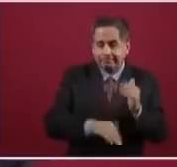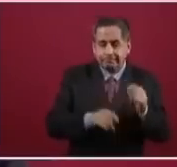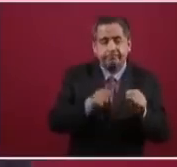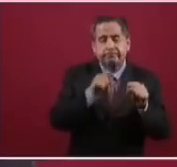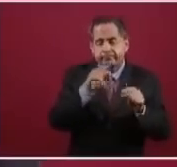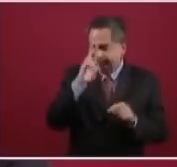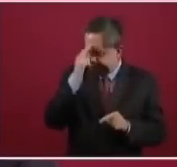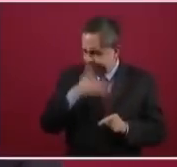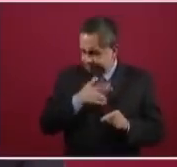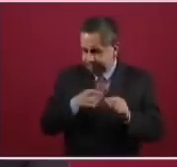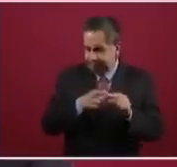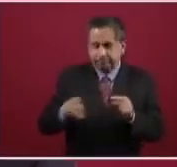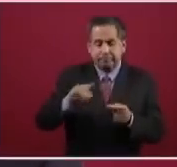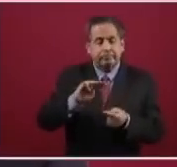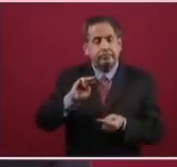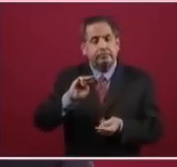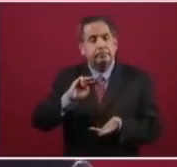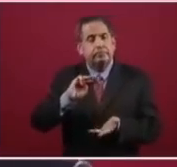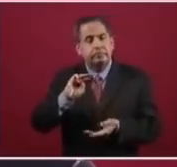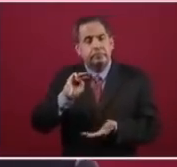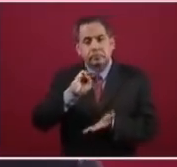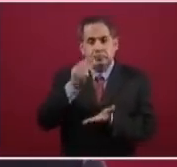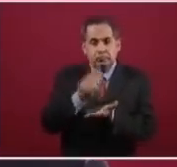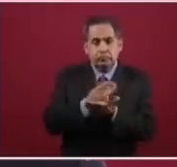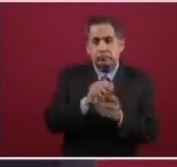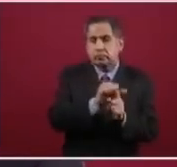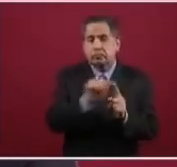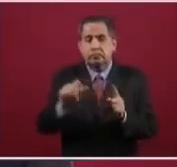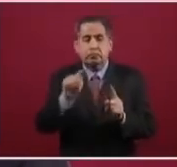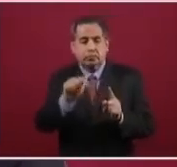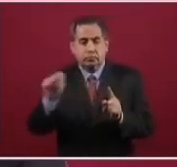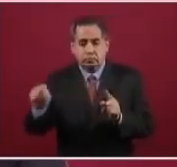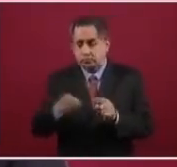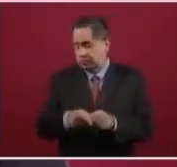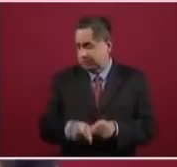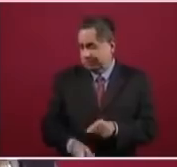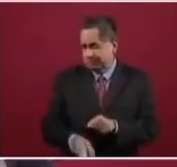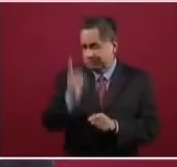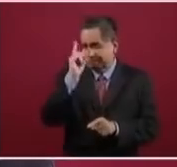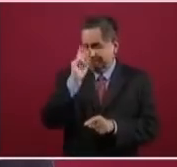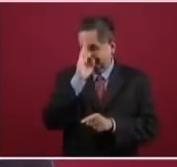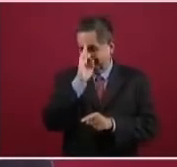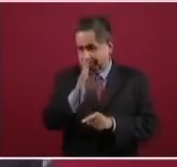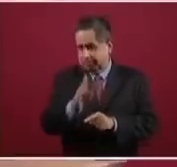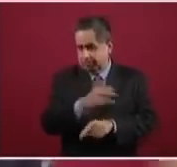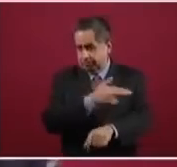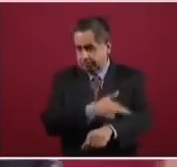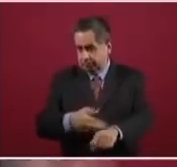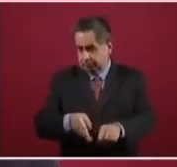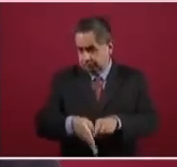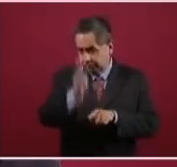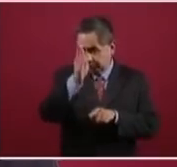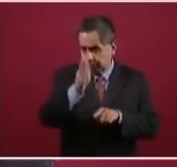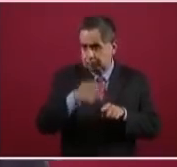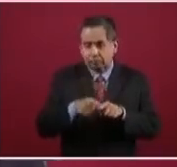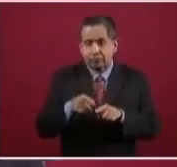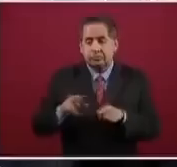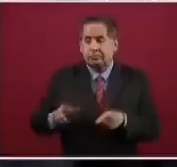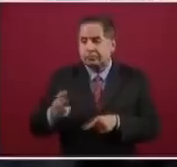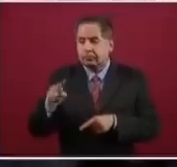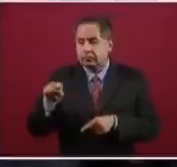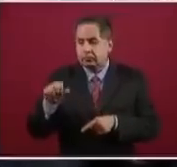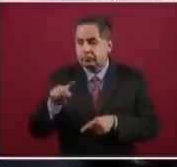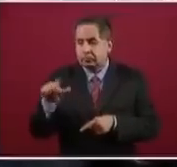nomás lo recuerdo de matamoros hasta torreón que es prácticamente una vía una línea recta tiene que cruzar el río nazas y del otro lado ya no